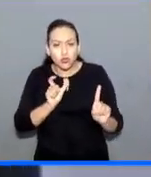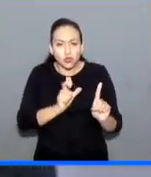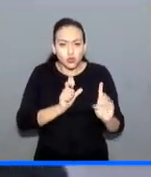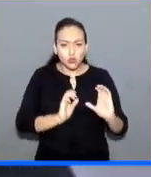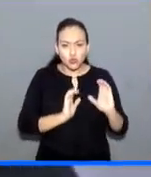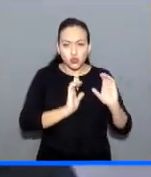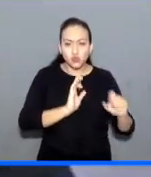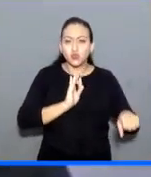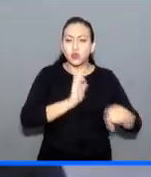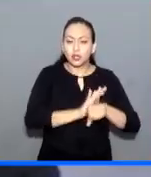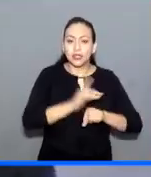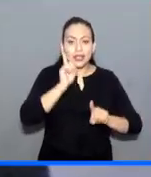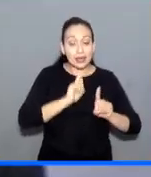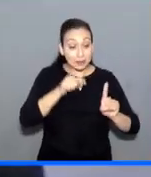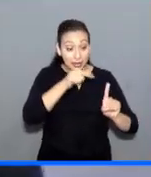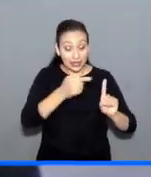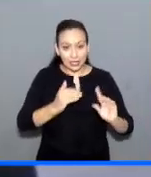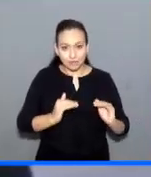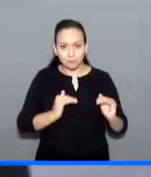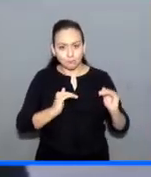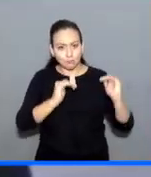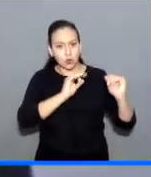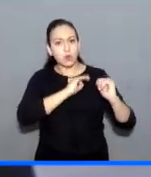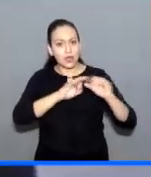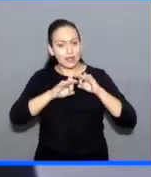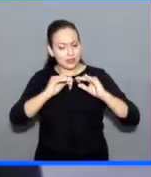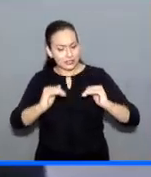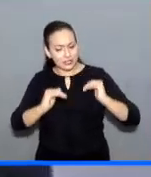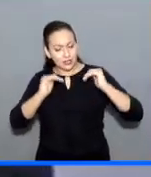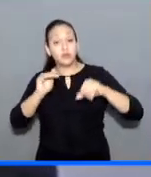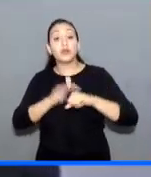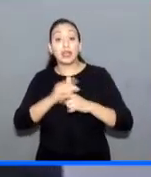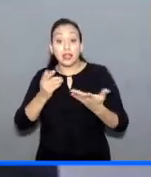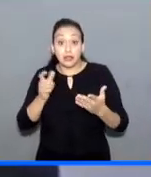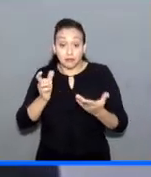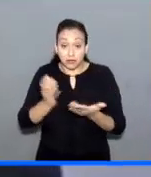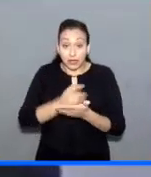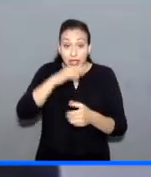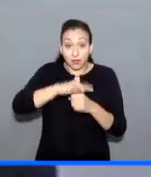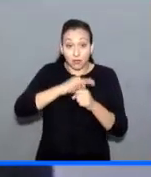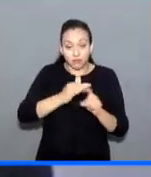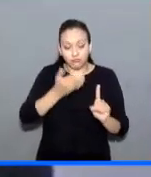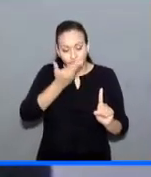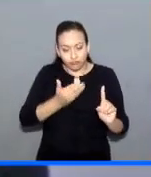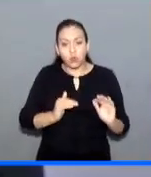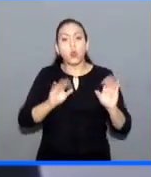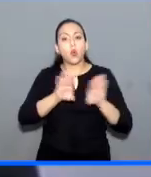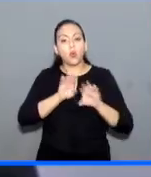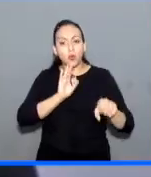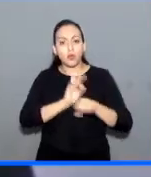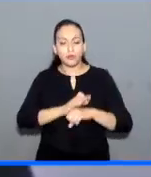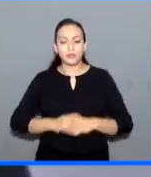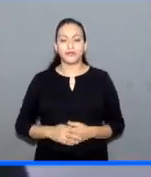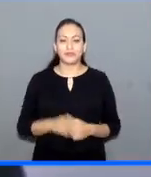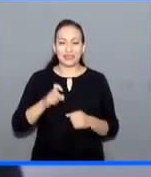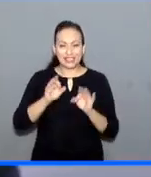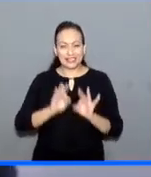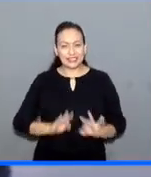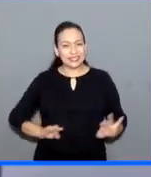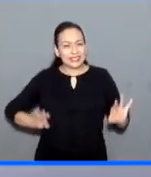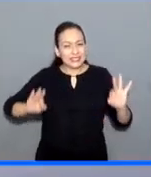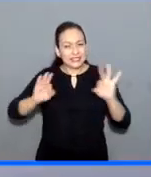garantizar la continuidad de las mujeres en su cargo tras ser electas. Por ello, Son indispensables